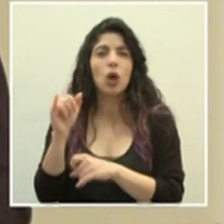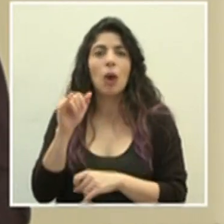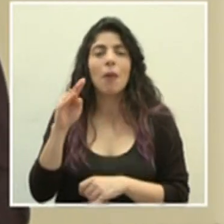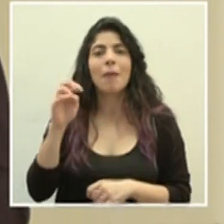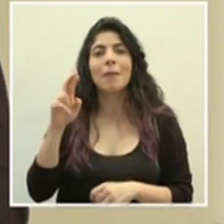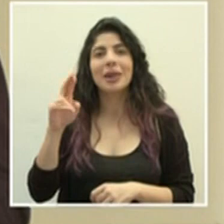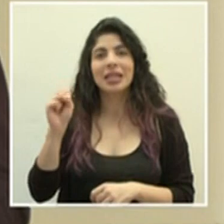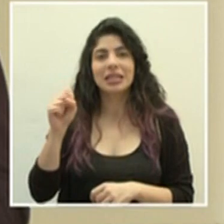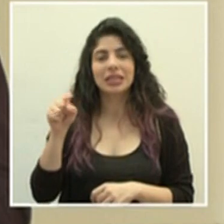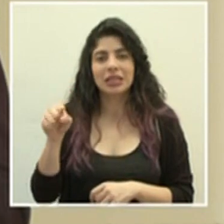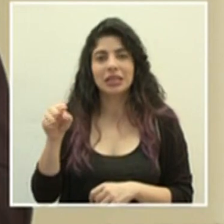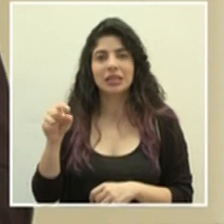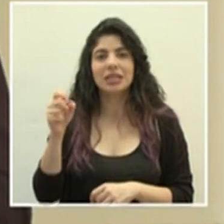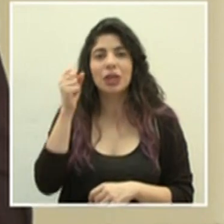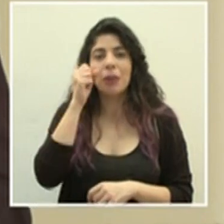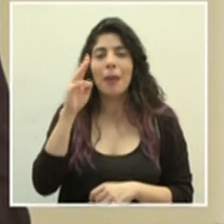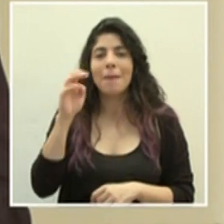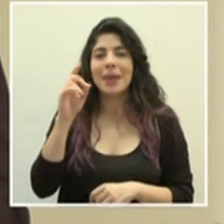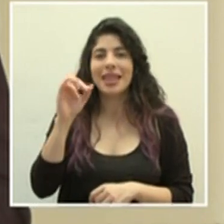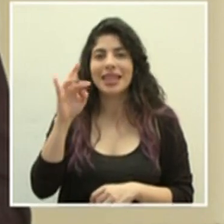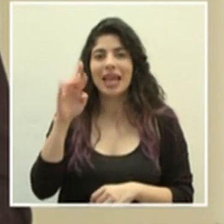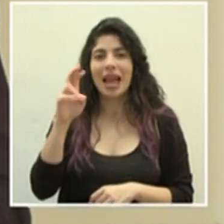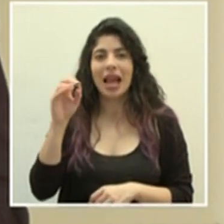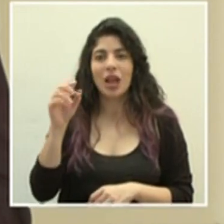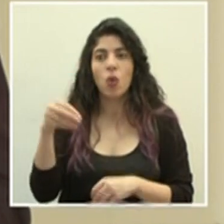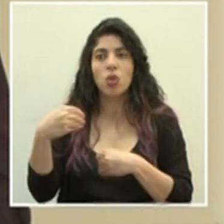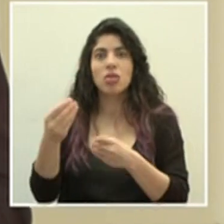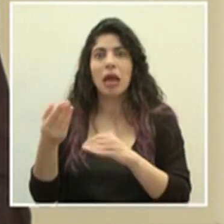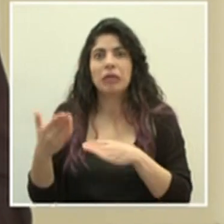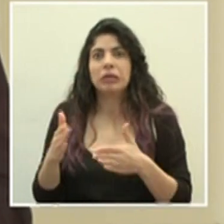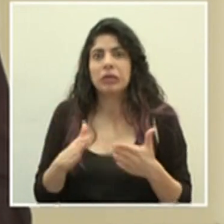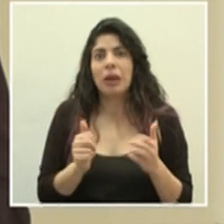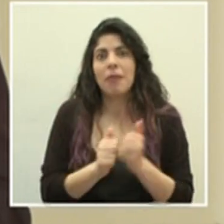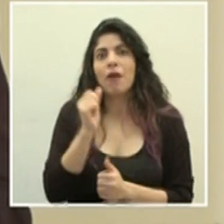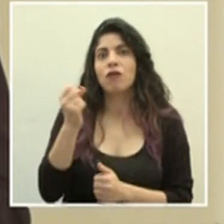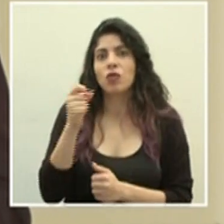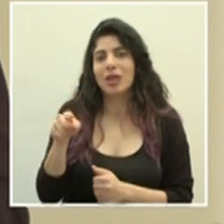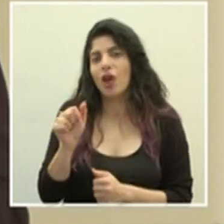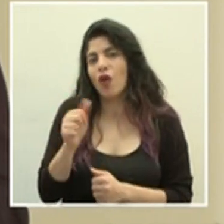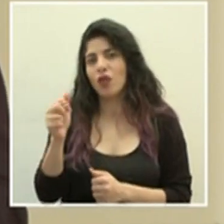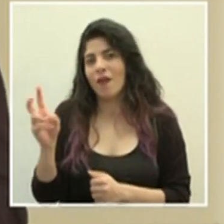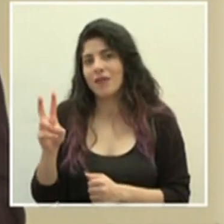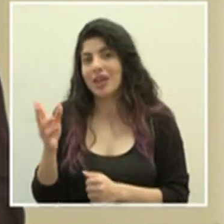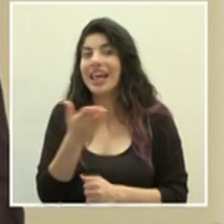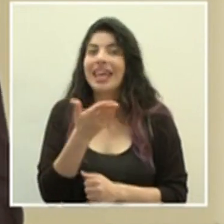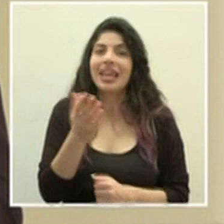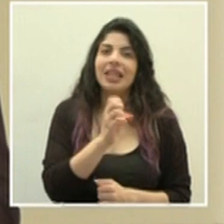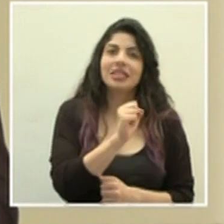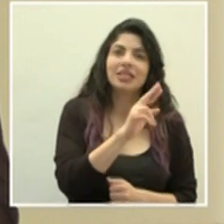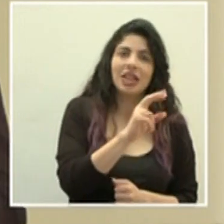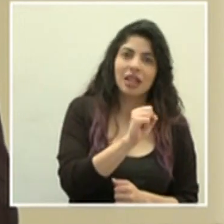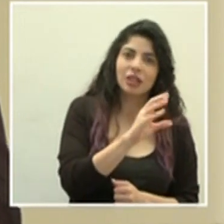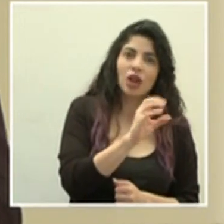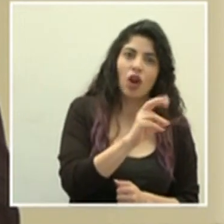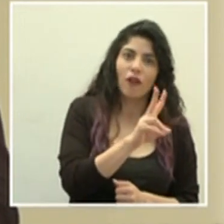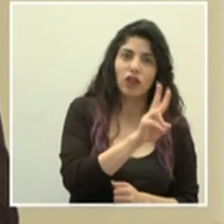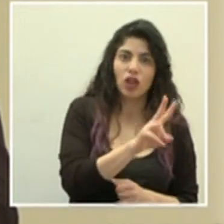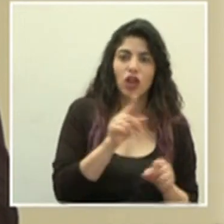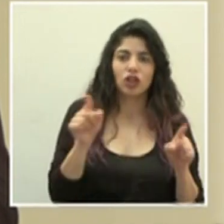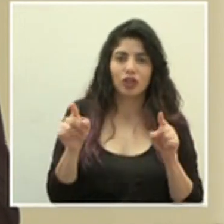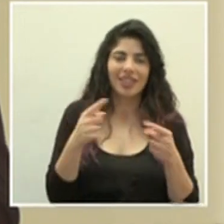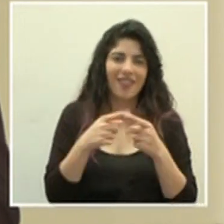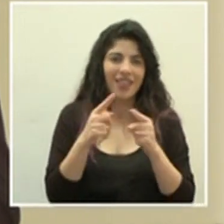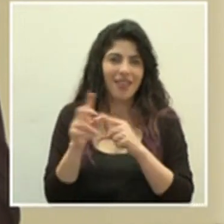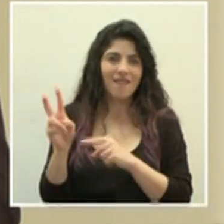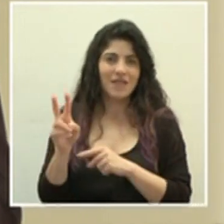que es el síndrome de Mediterráneo, donde ya hay una mortalidad muchísimo más elevada incluso que con el SARS-CoV-2. Entonces estamos en eso